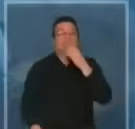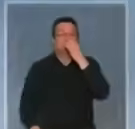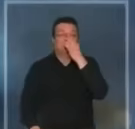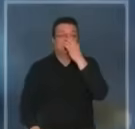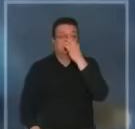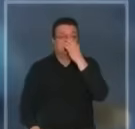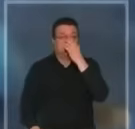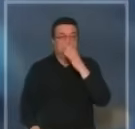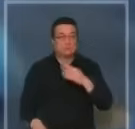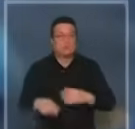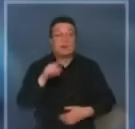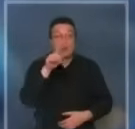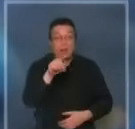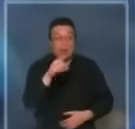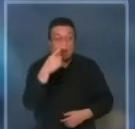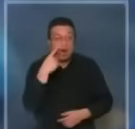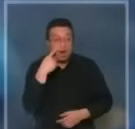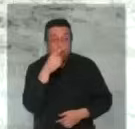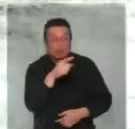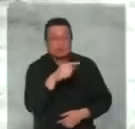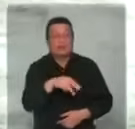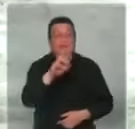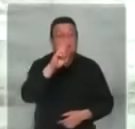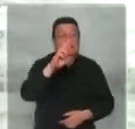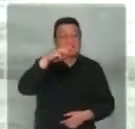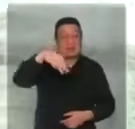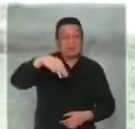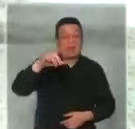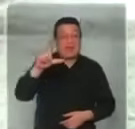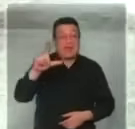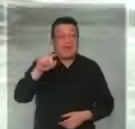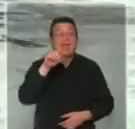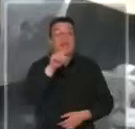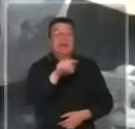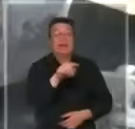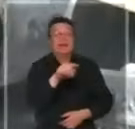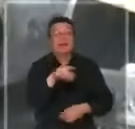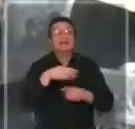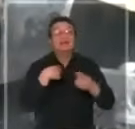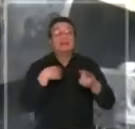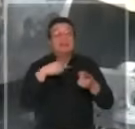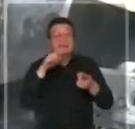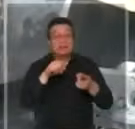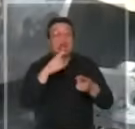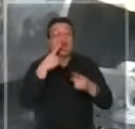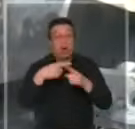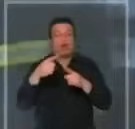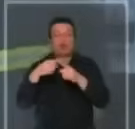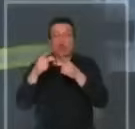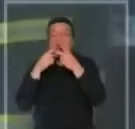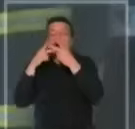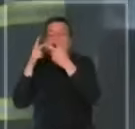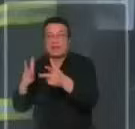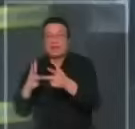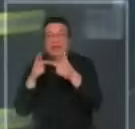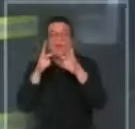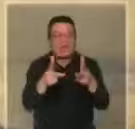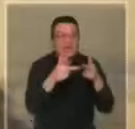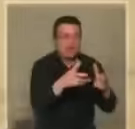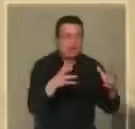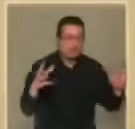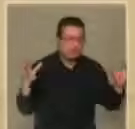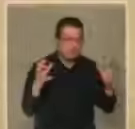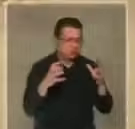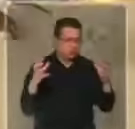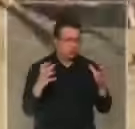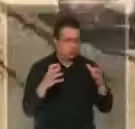La orgánica conocida también por las siglas RML, desde hace 4 años ha dejado sus rastros en otros atentados extremadamente violentos, en